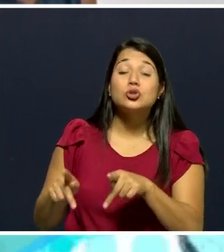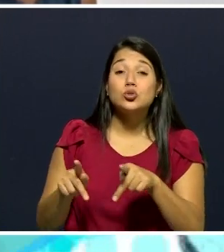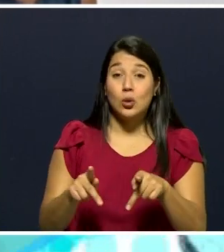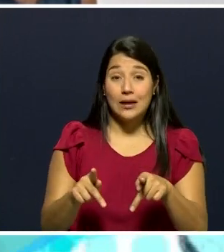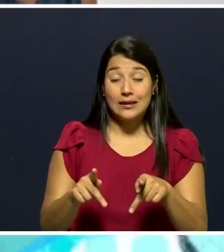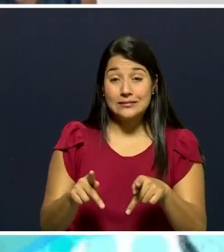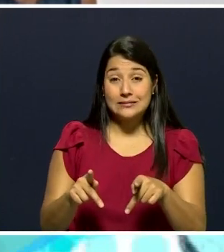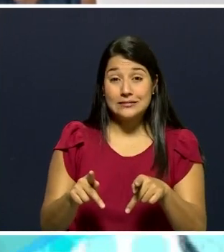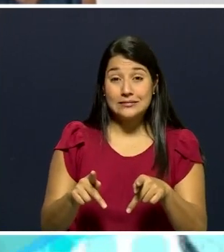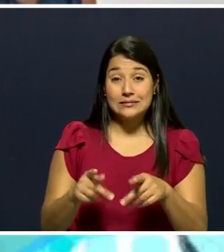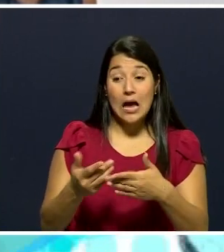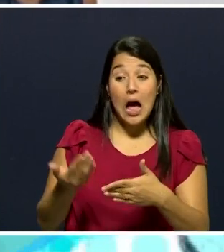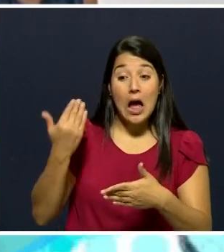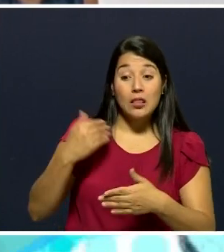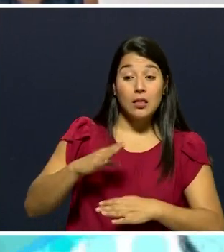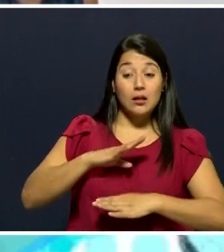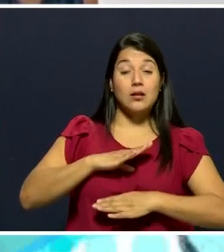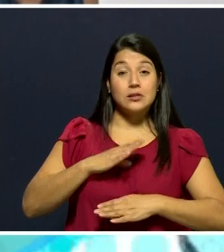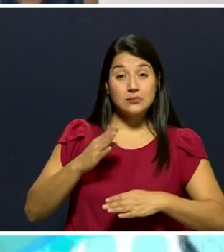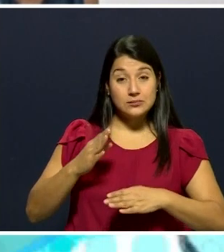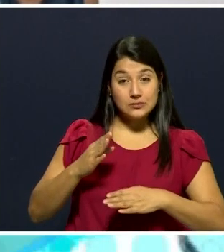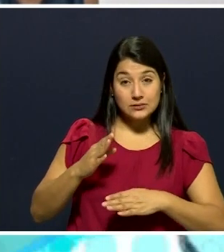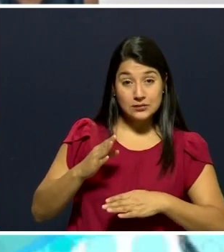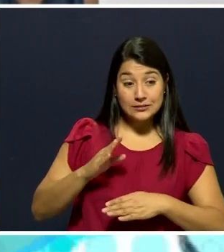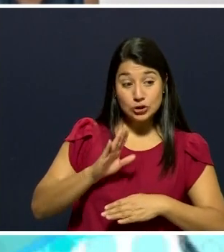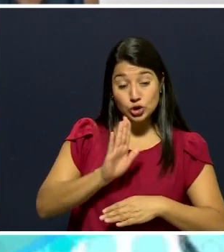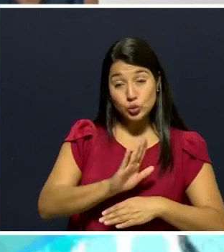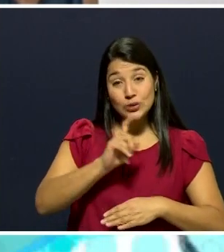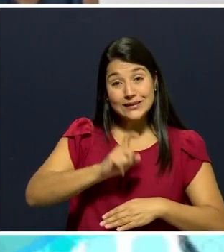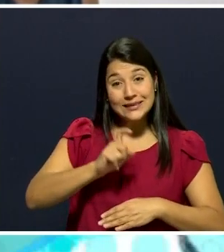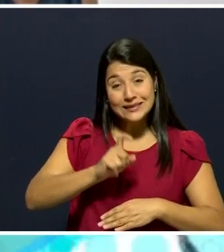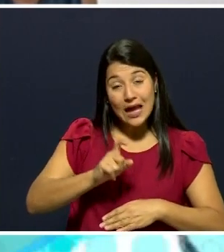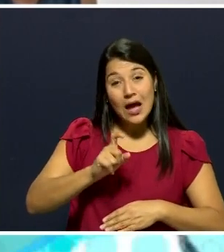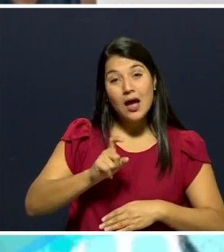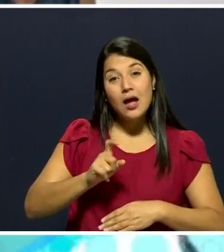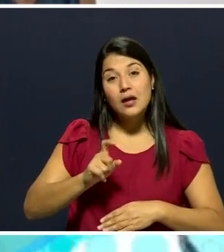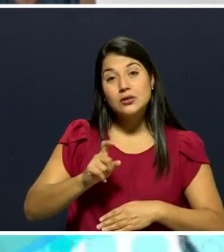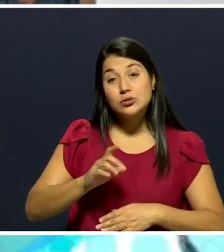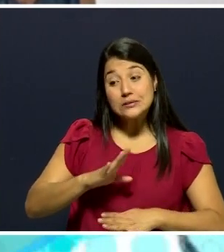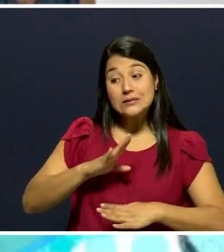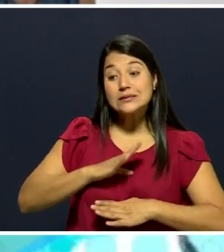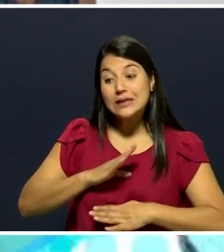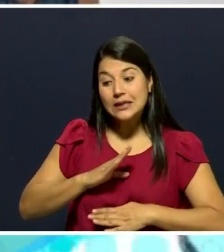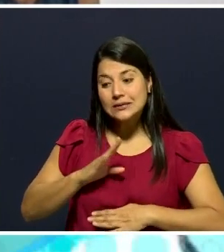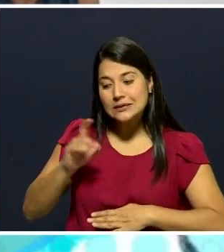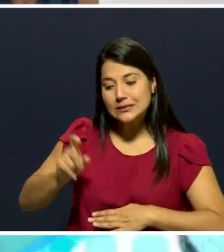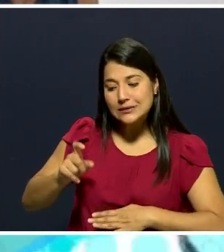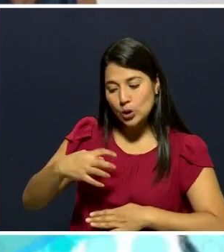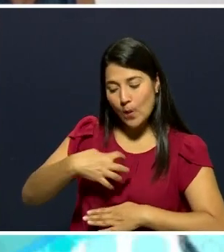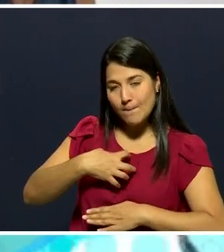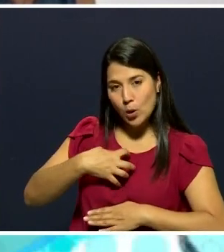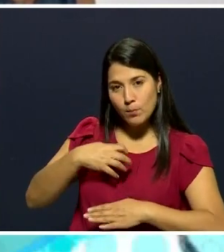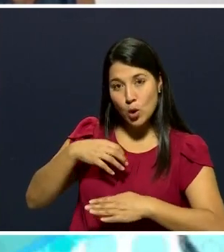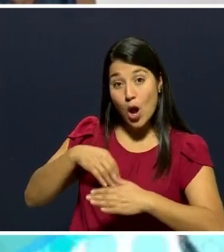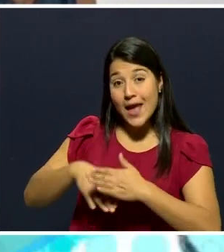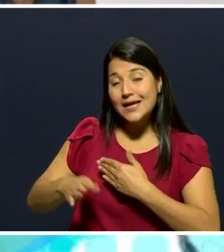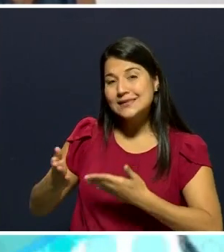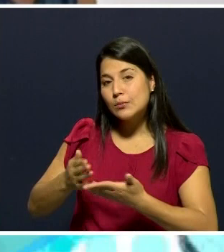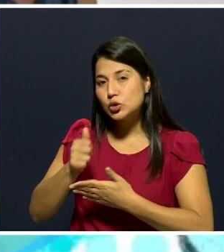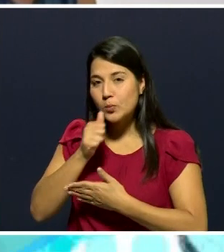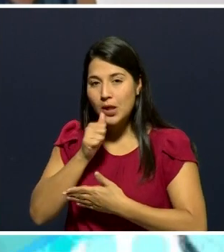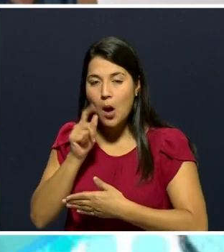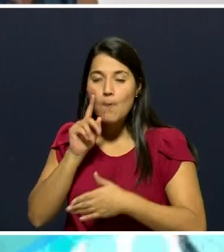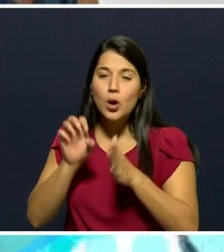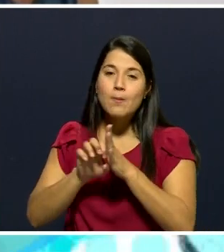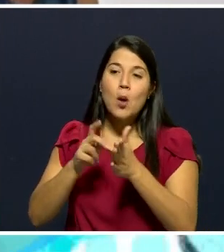satisfacían sus necesidades de servicios en el sector privado, por ejemplo, educación privada, servicios médicos privados y otros